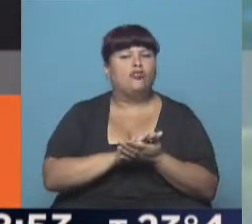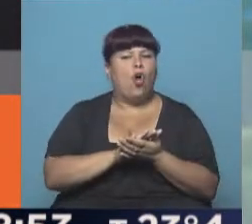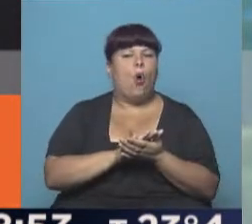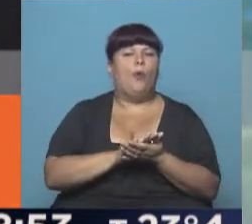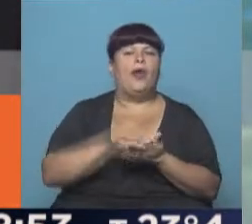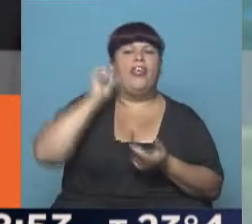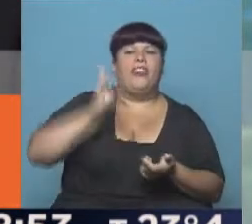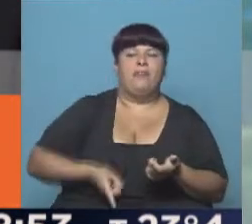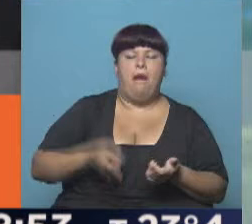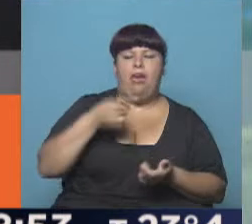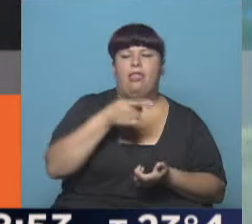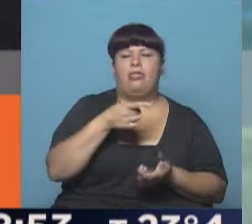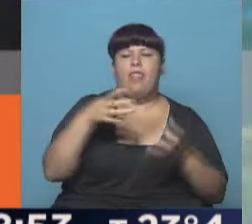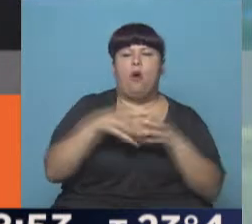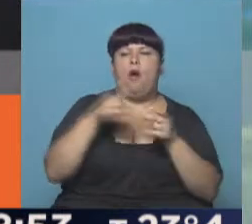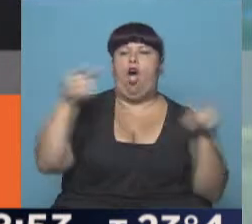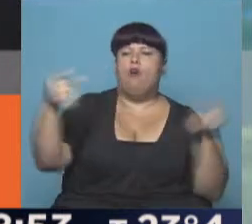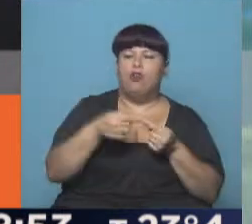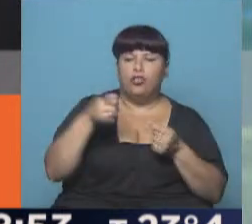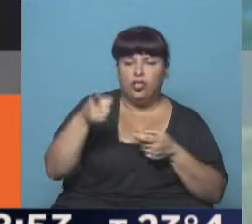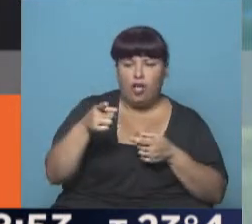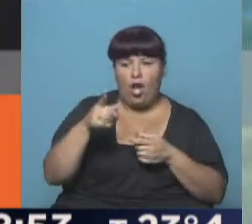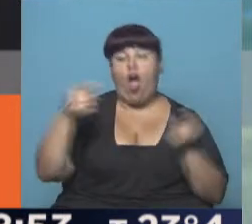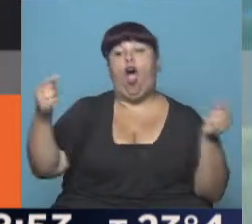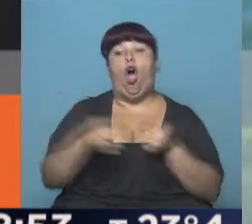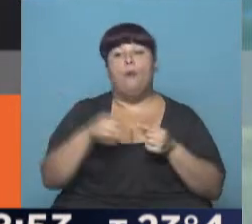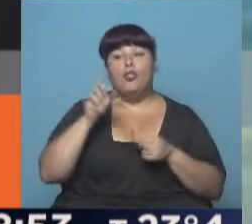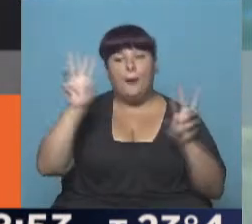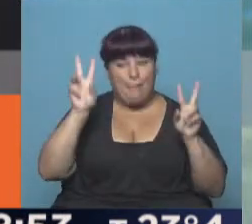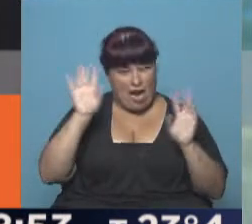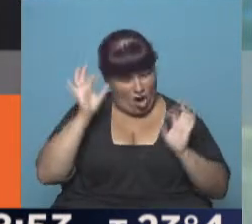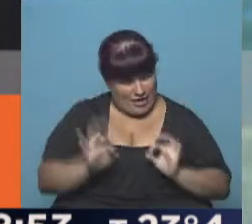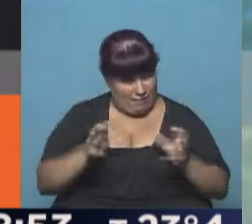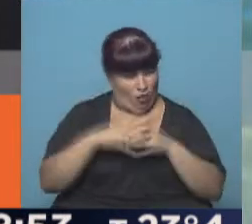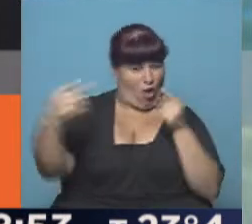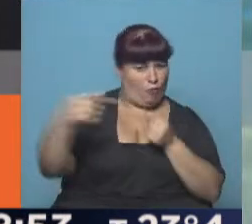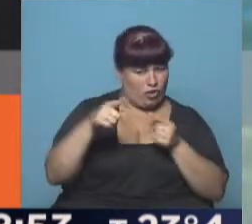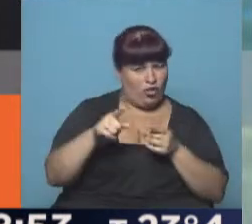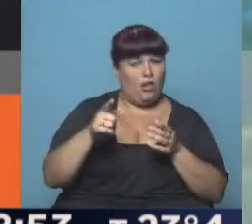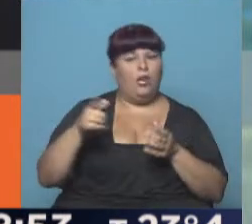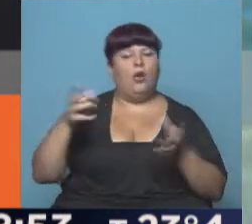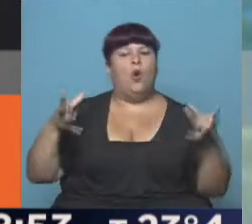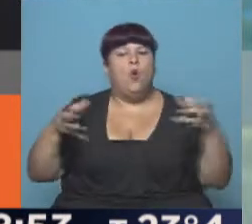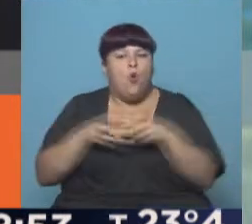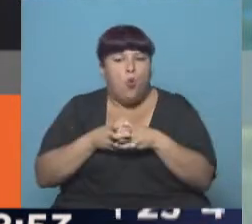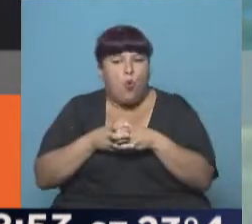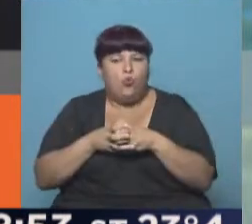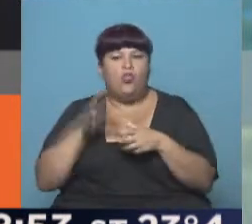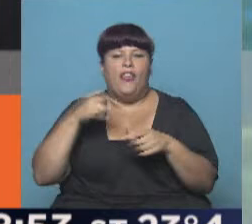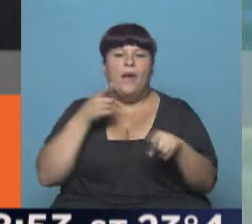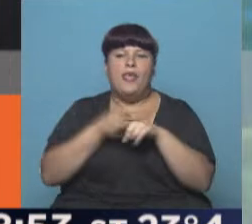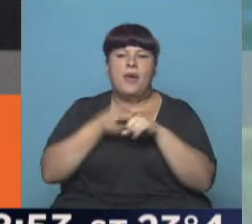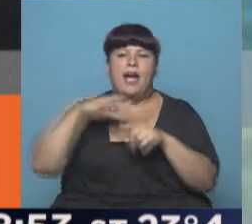la decisión que tomó la oposición, digo, la oposición, el peronismo en la oposición, juntándose cuando se tenía que